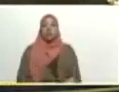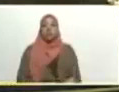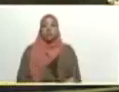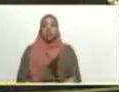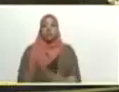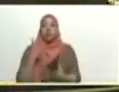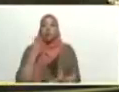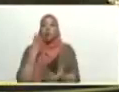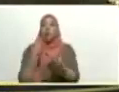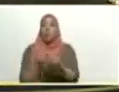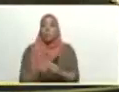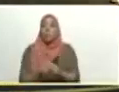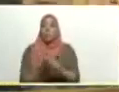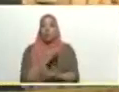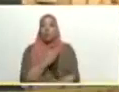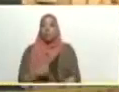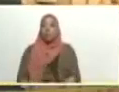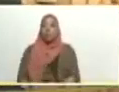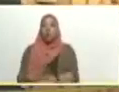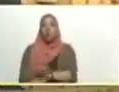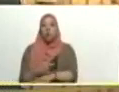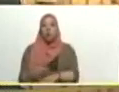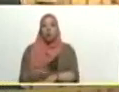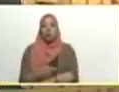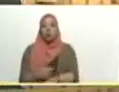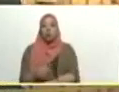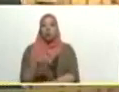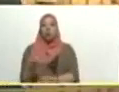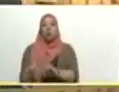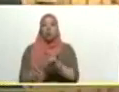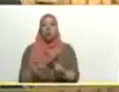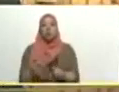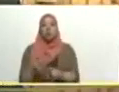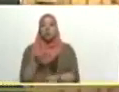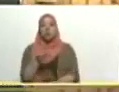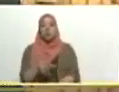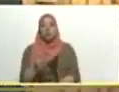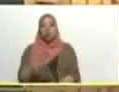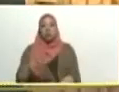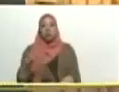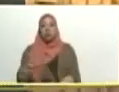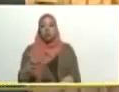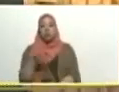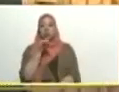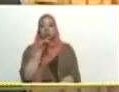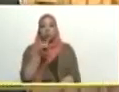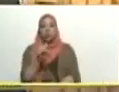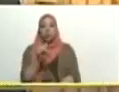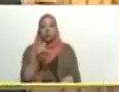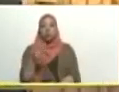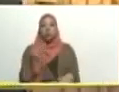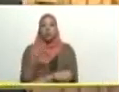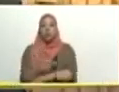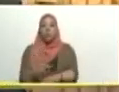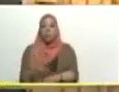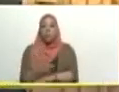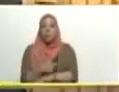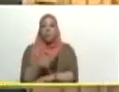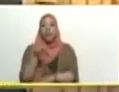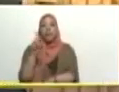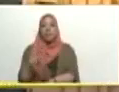compañeros vicepresidentes de gobierno, está el Consejo de Vicepresidentes en pleno, el general Vladimir Padrino